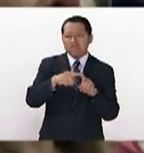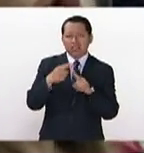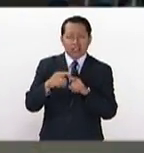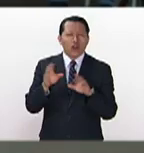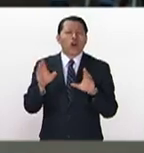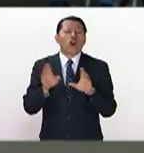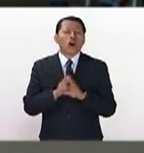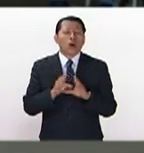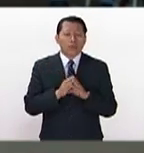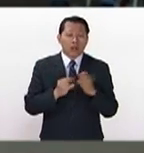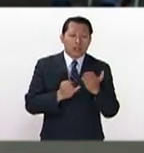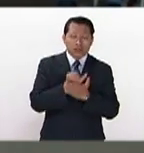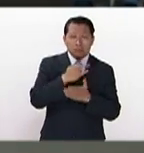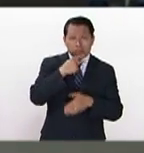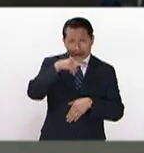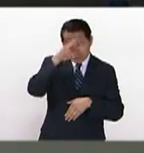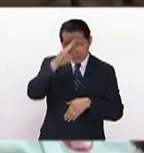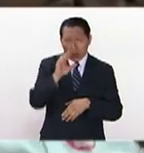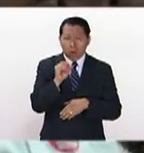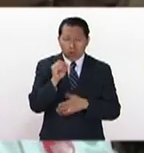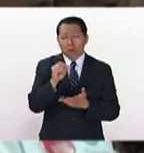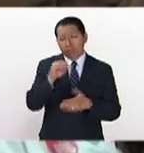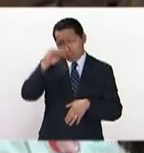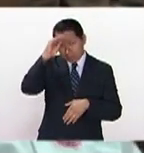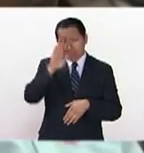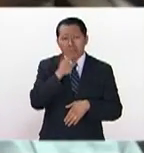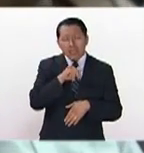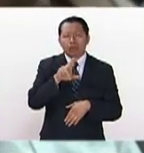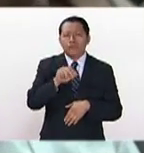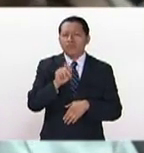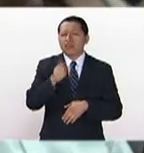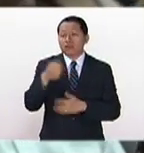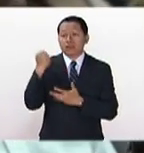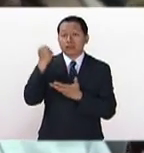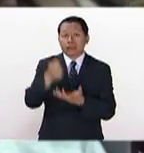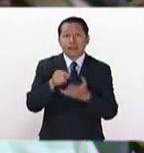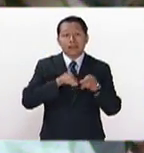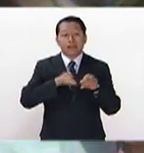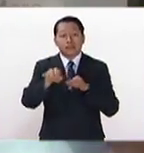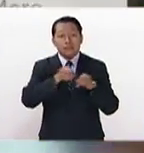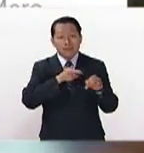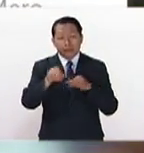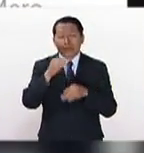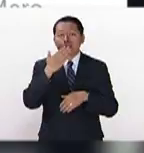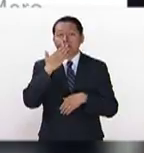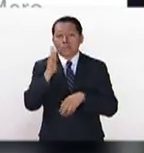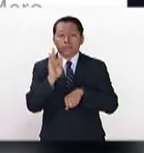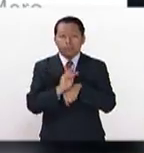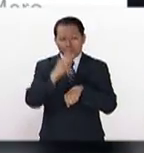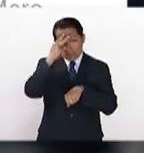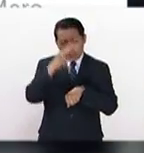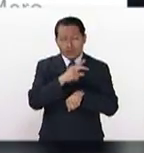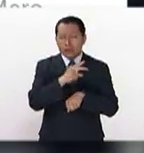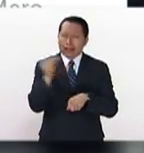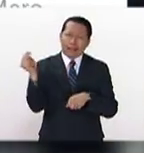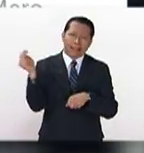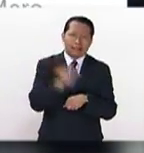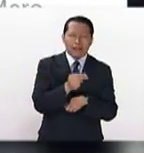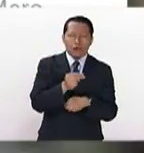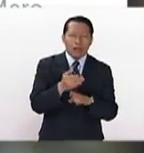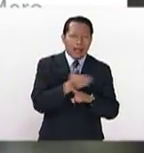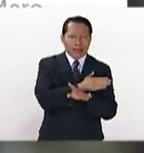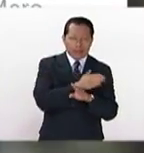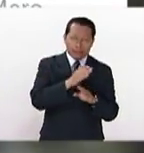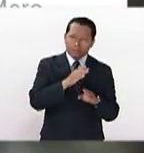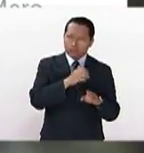de la ignorancia o los prejuicios. Dijo que para traer inversión, empleos y bienestar a México es necesario respetar los compromisos